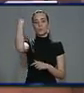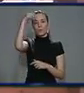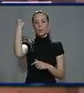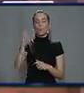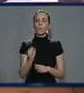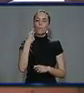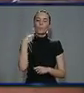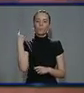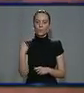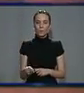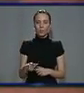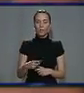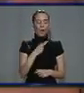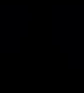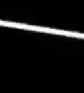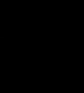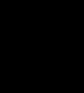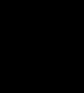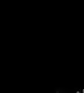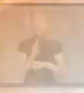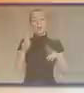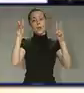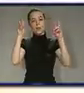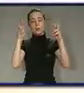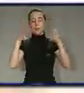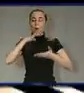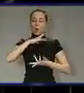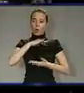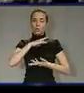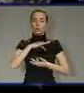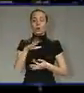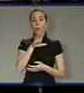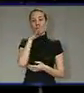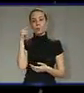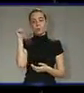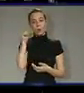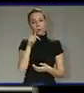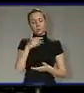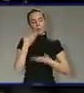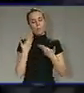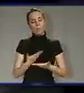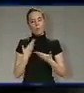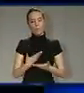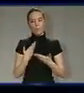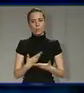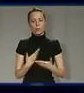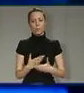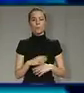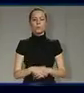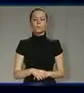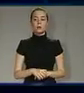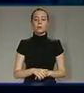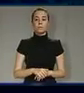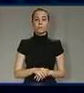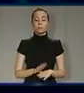incorpora el lenguaje de signos... ...a su programación... ...y lo hace con el apartado de noticias... ...porque es esta sin duda... ...una parte clave para el gran